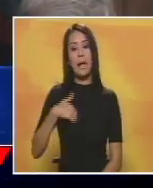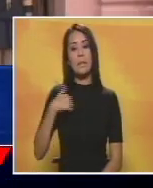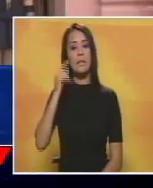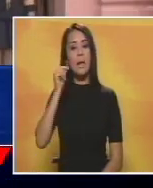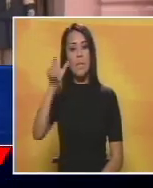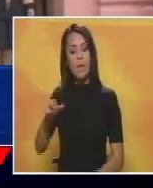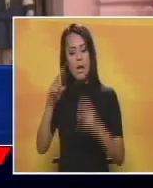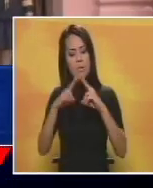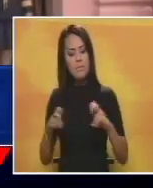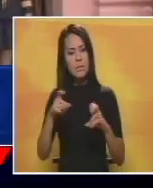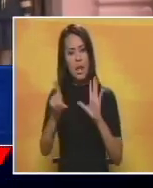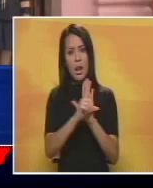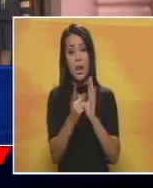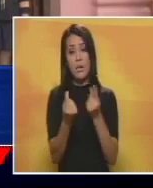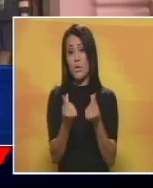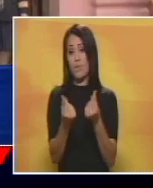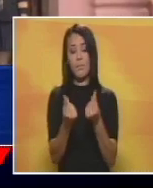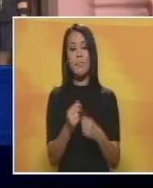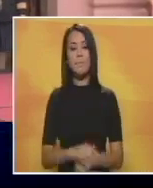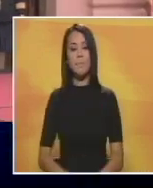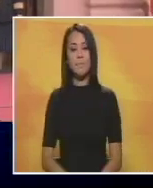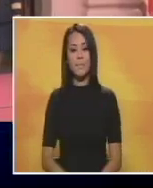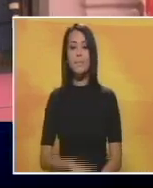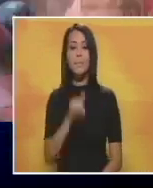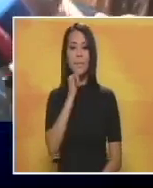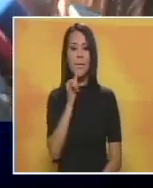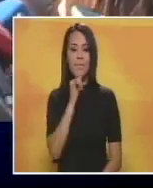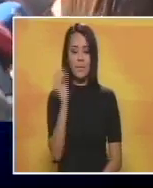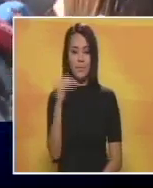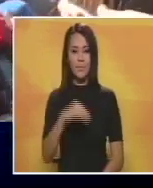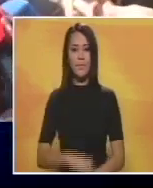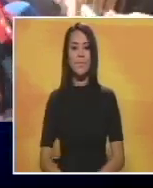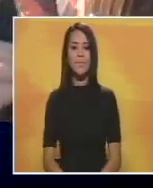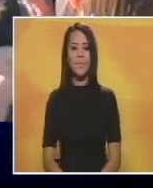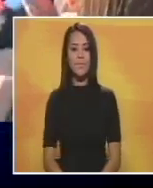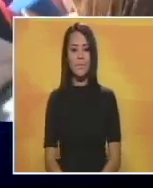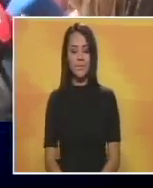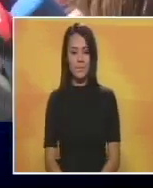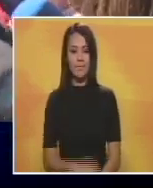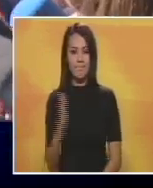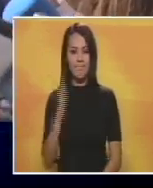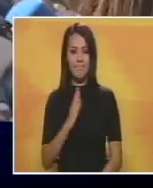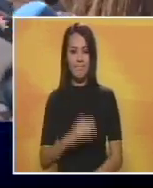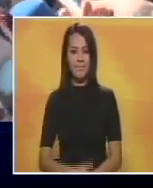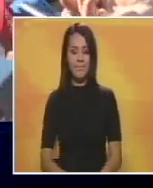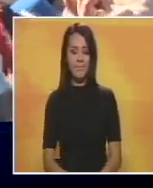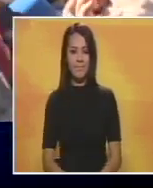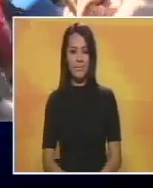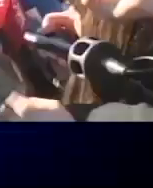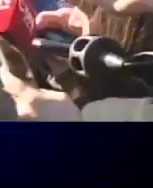investigación por presunto lavado de activos. Los detalles en tan solo minutos. No se aparten, que ya venimos.